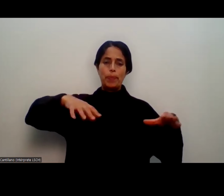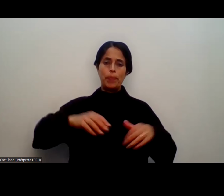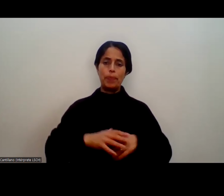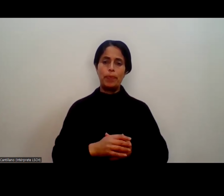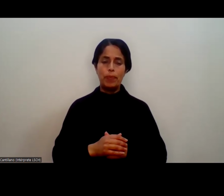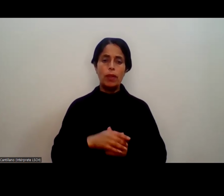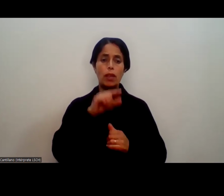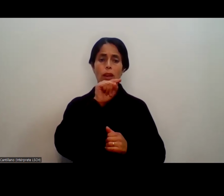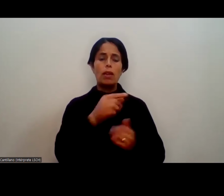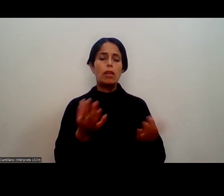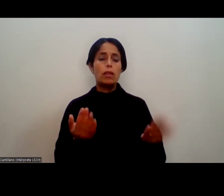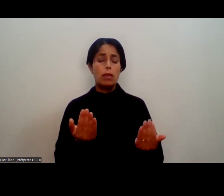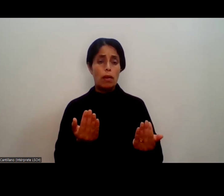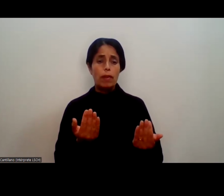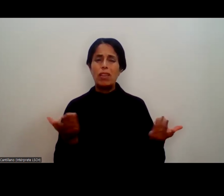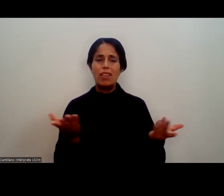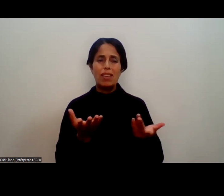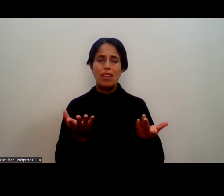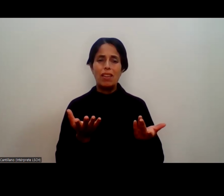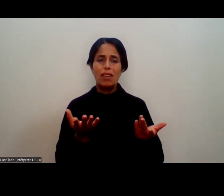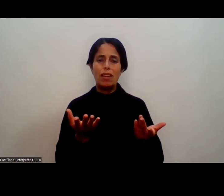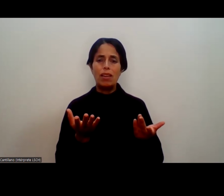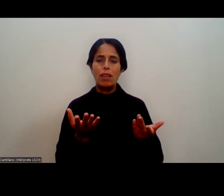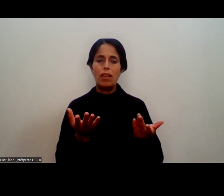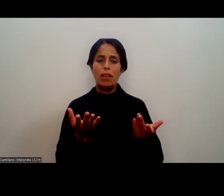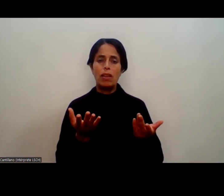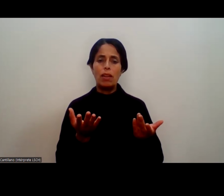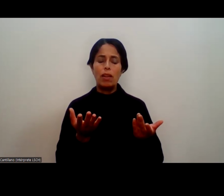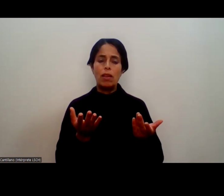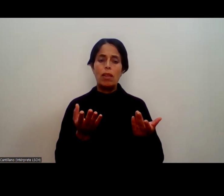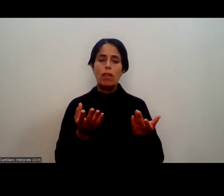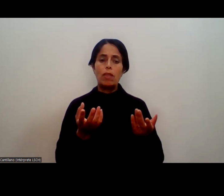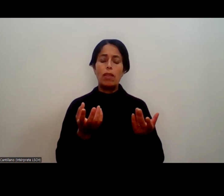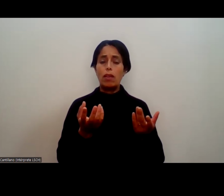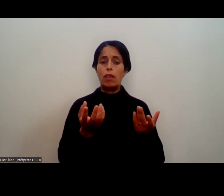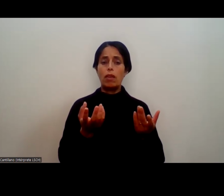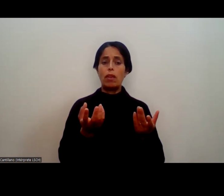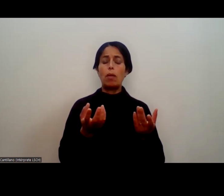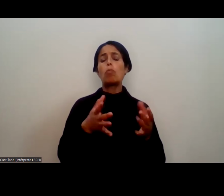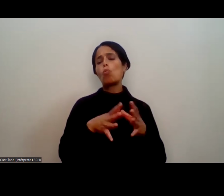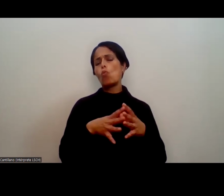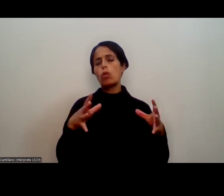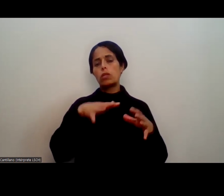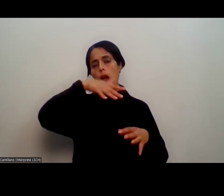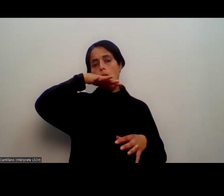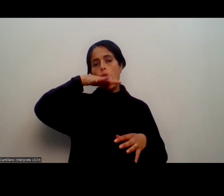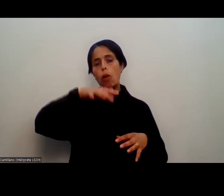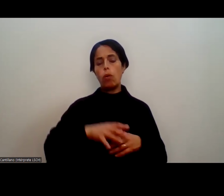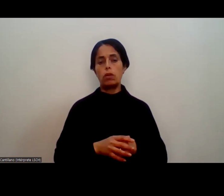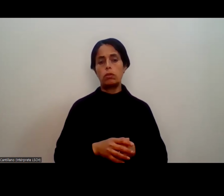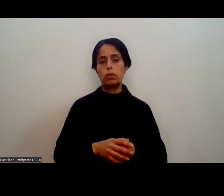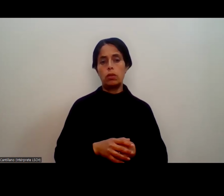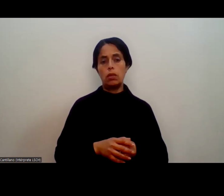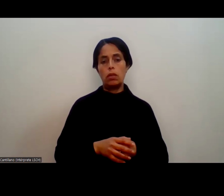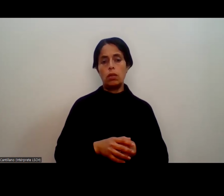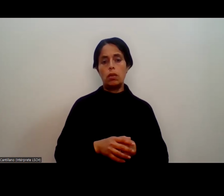donde se necesitaba un acopio estable de agua. Y,